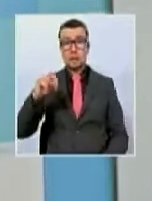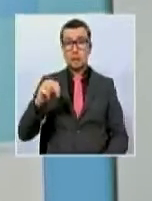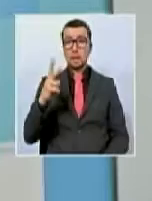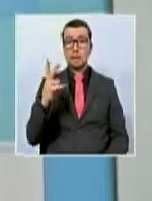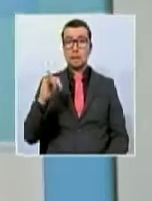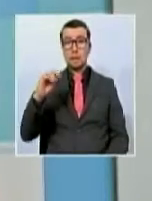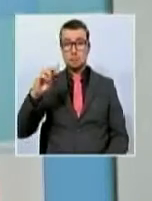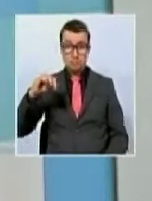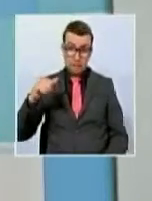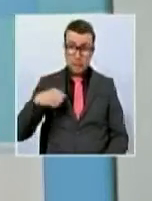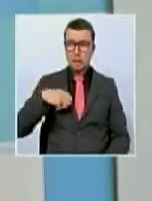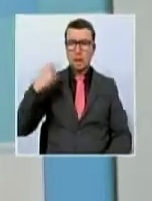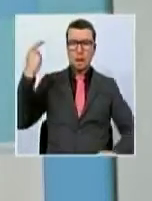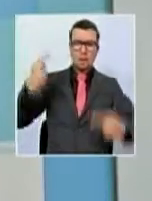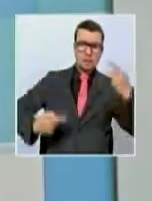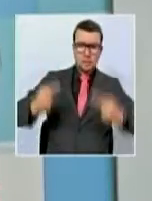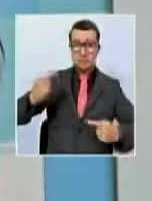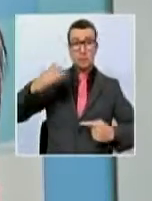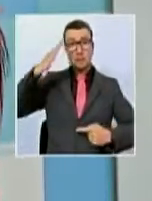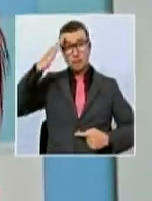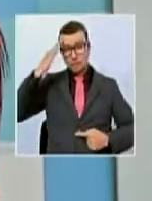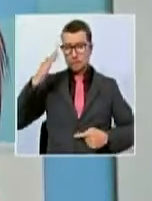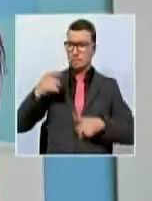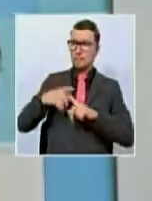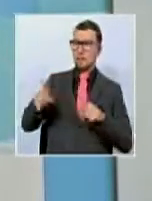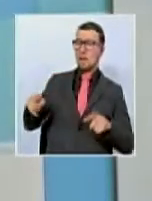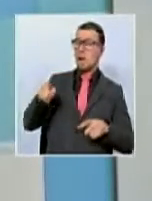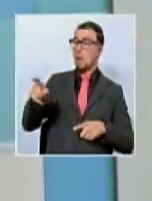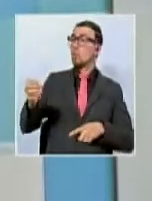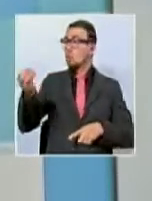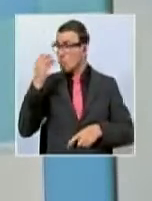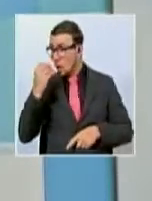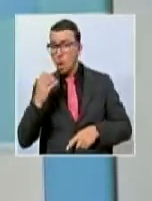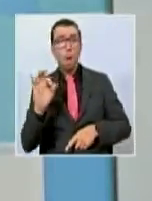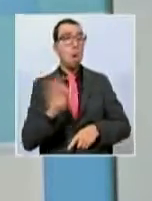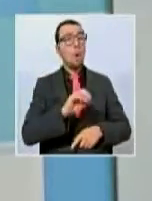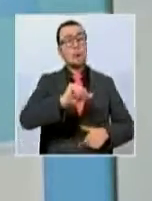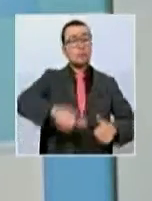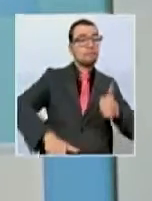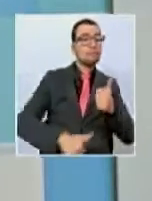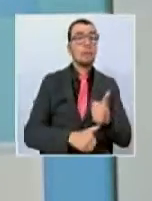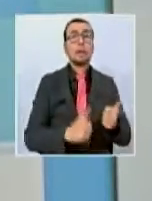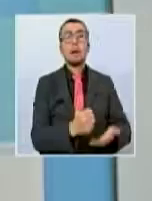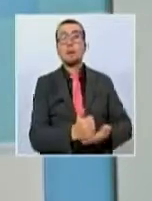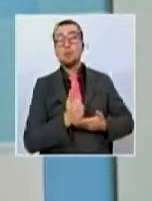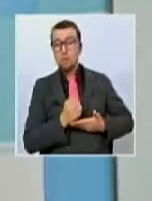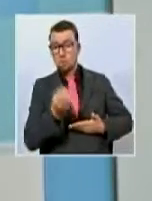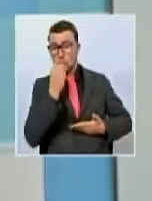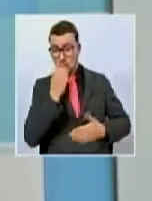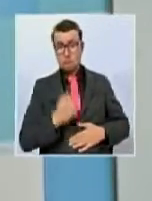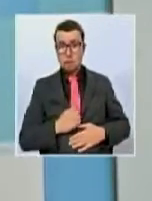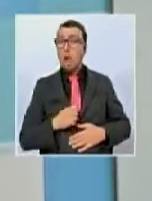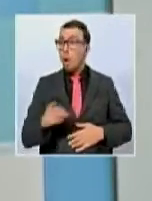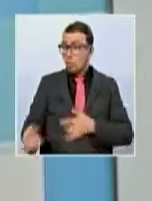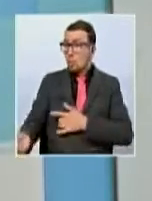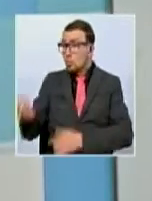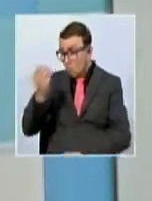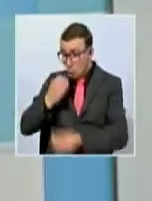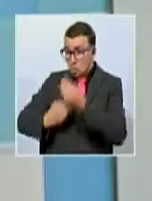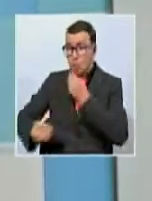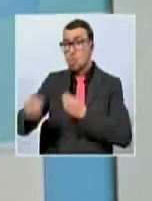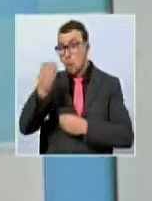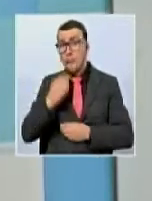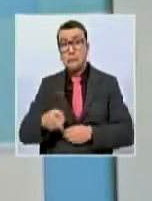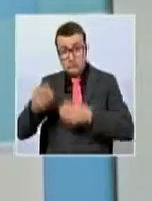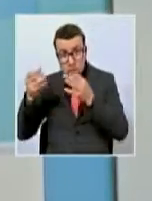una competencia y saber diferenciar en qué es un alimento o qué es un suplemento dietario. Porque es que el alimento el